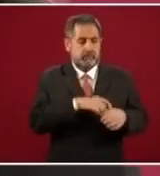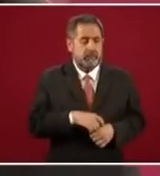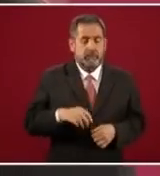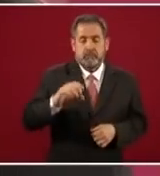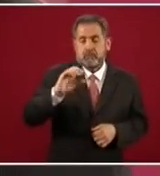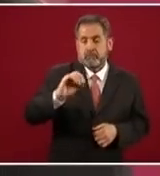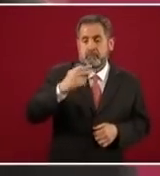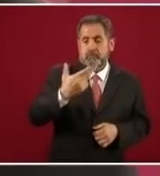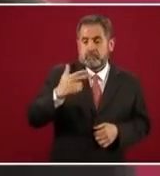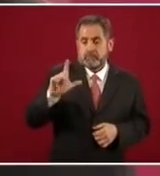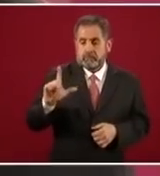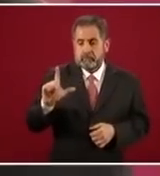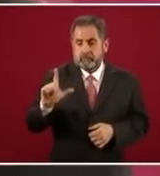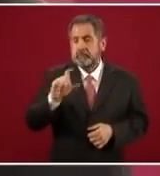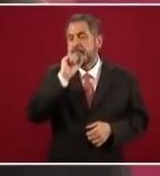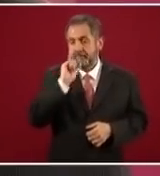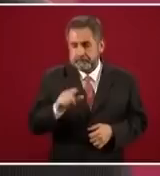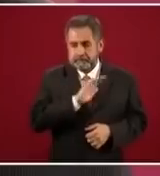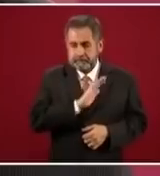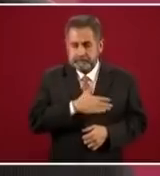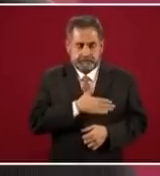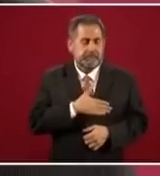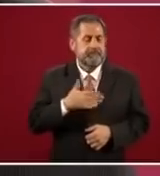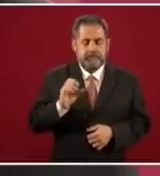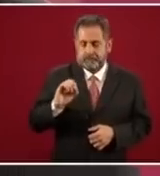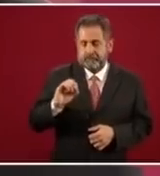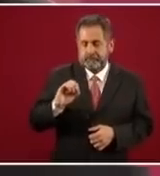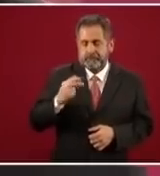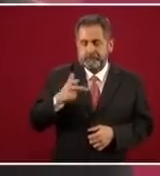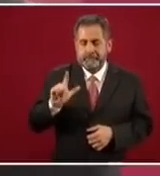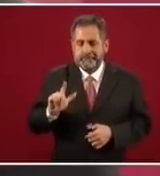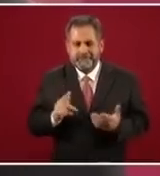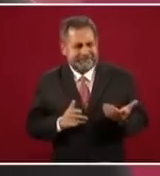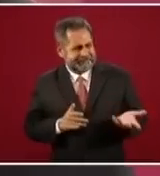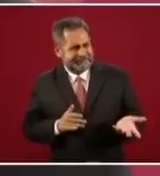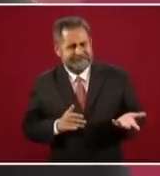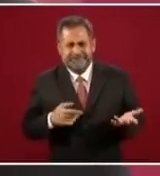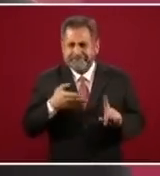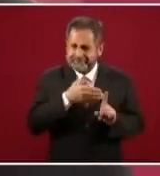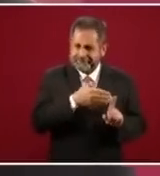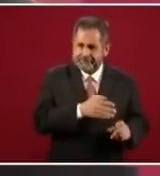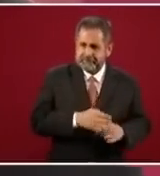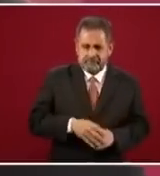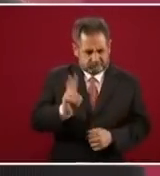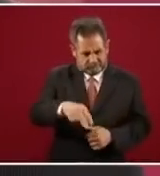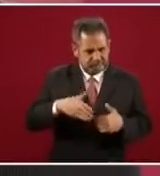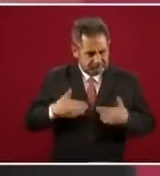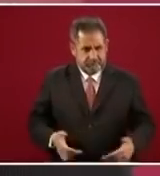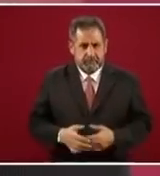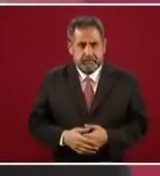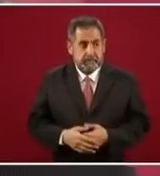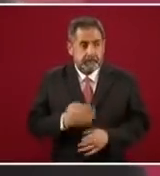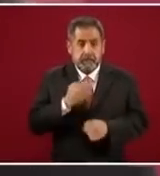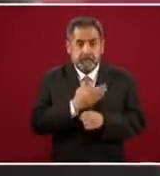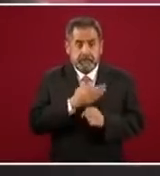OHL, también de España, hablando en plata. Pues ya no hay